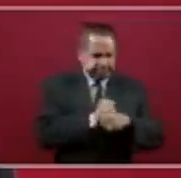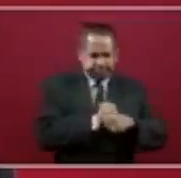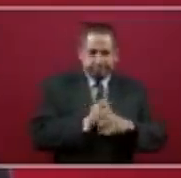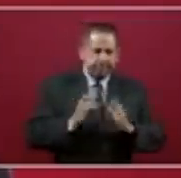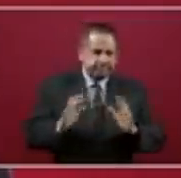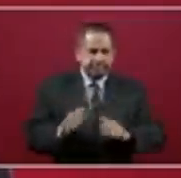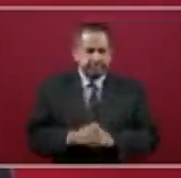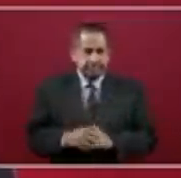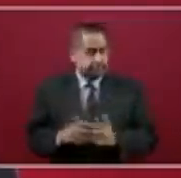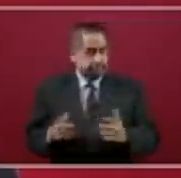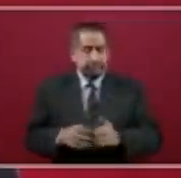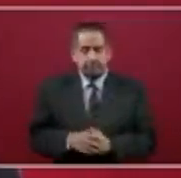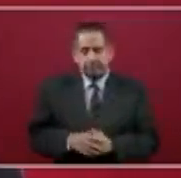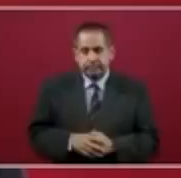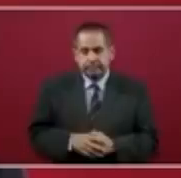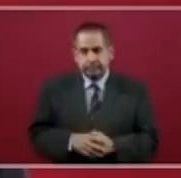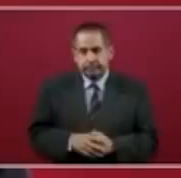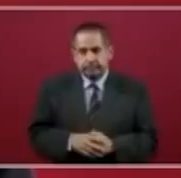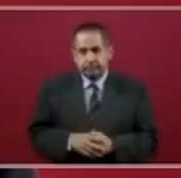Entonces,